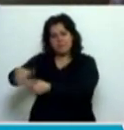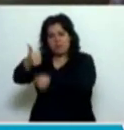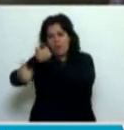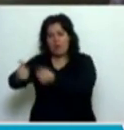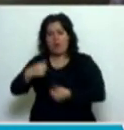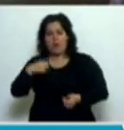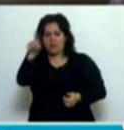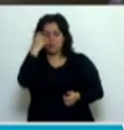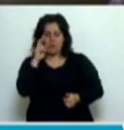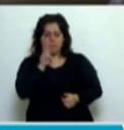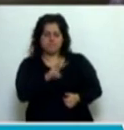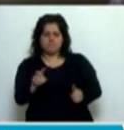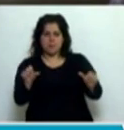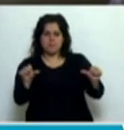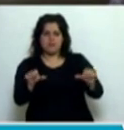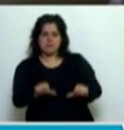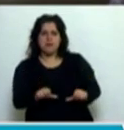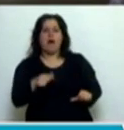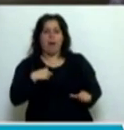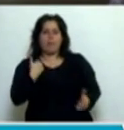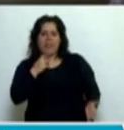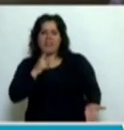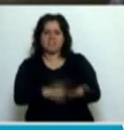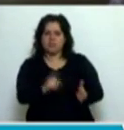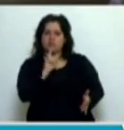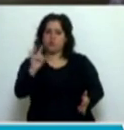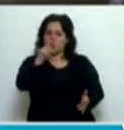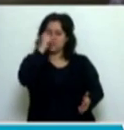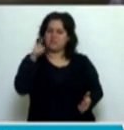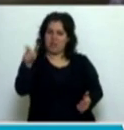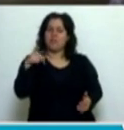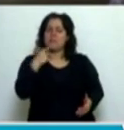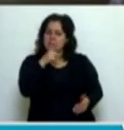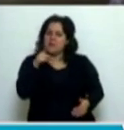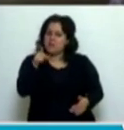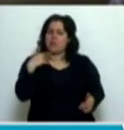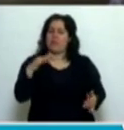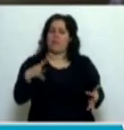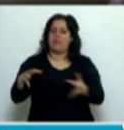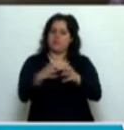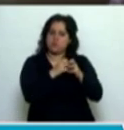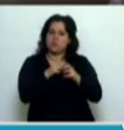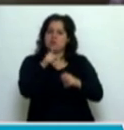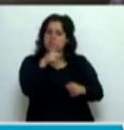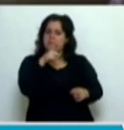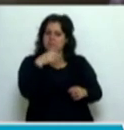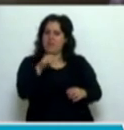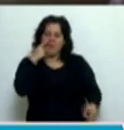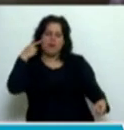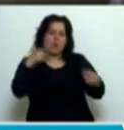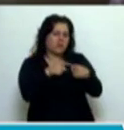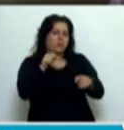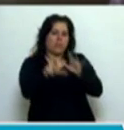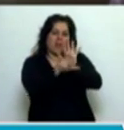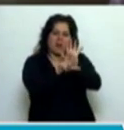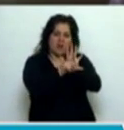el quebranto sobre esos activos. Digo, esto es lo que me parece que hay que discutir y esto es lo que me parece que debe ser enfocado en la ley.